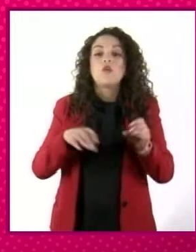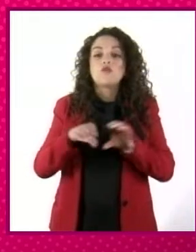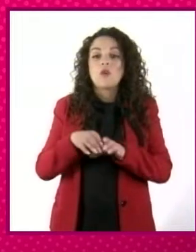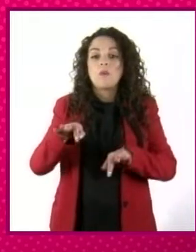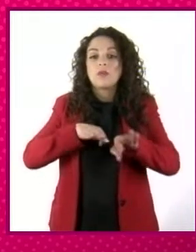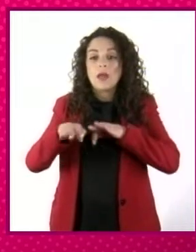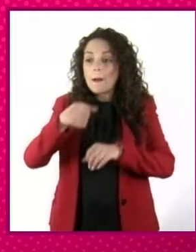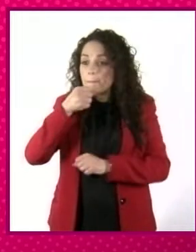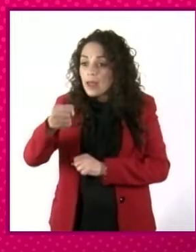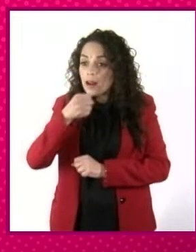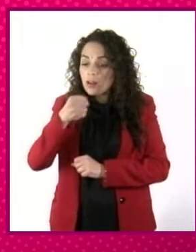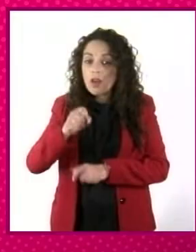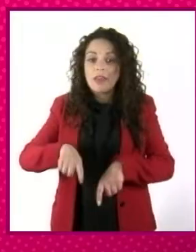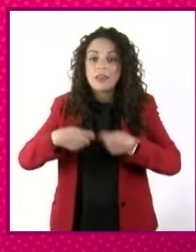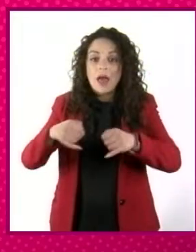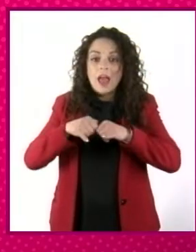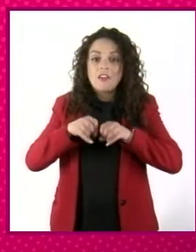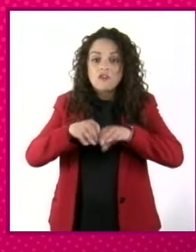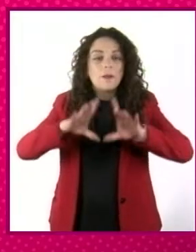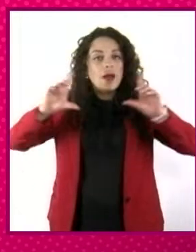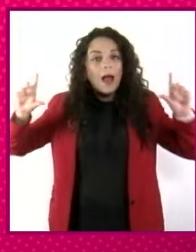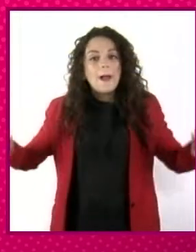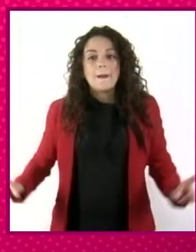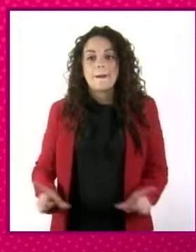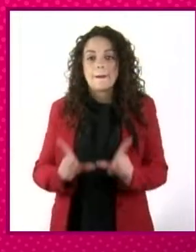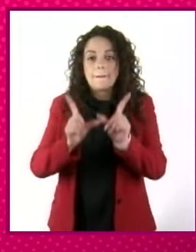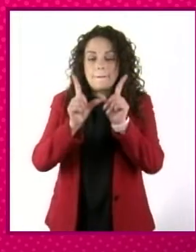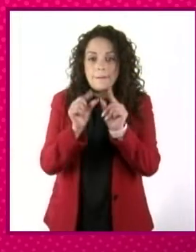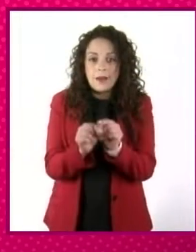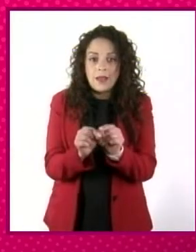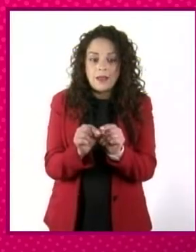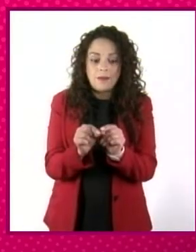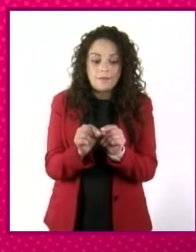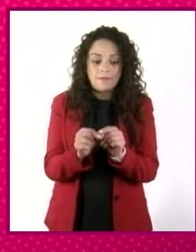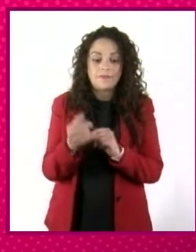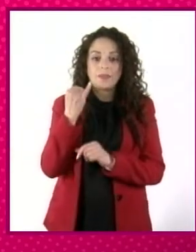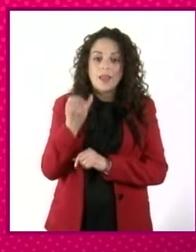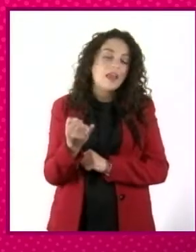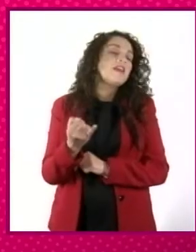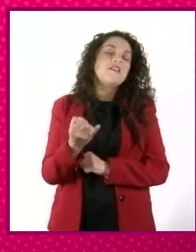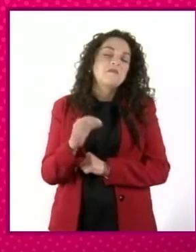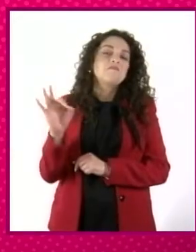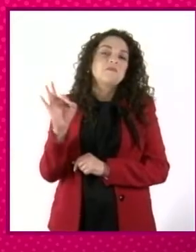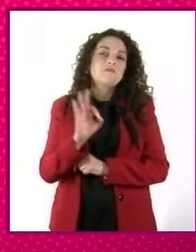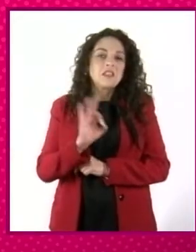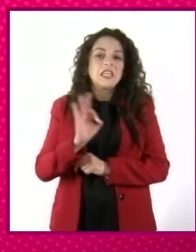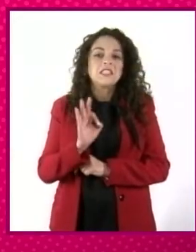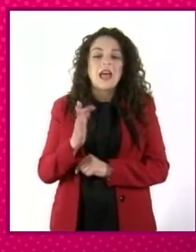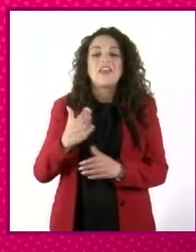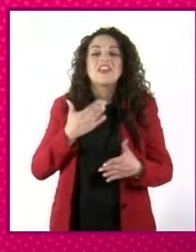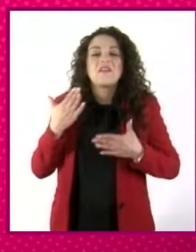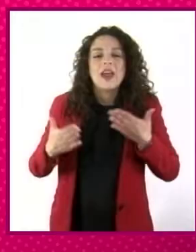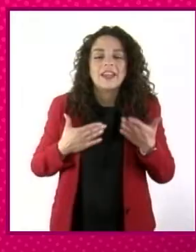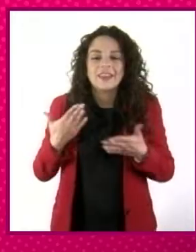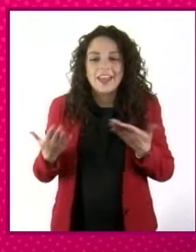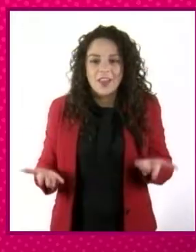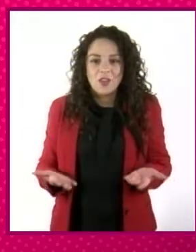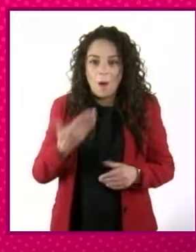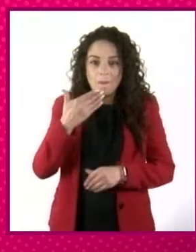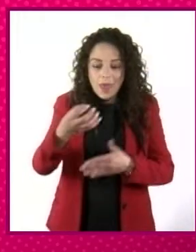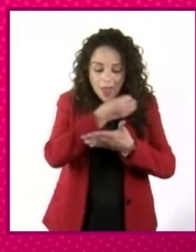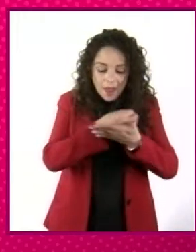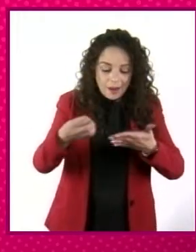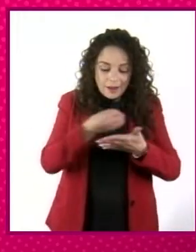periodista que te comunica de manera breve, concisa y si se puede divertida, con una buena narrativa. También tiene que ver